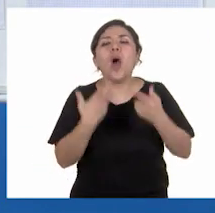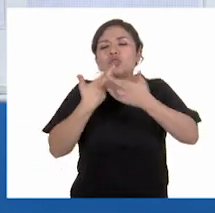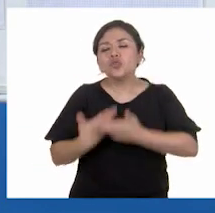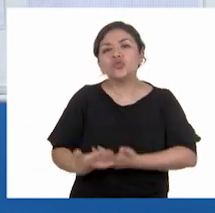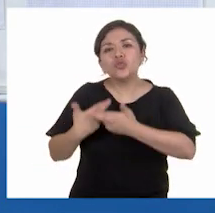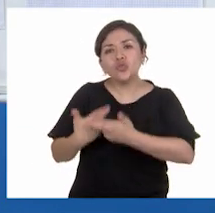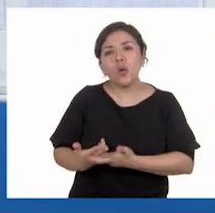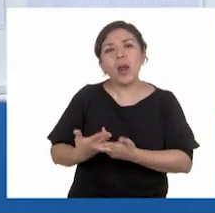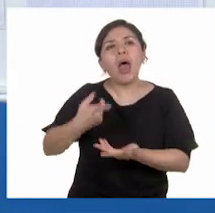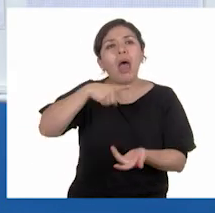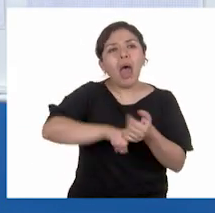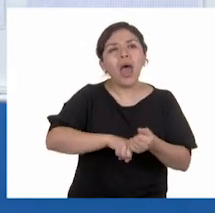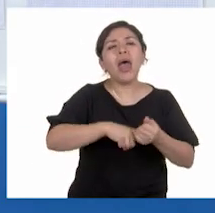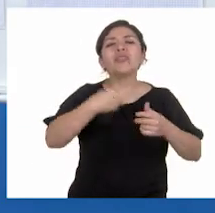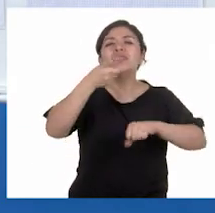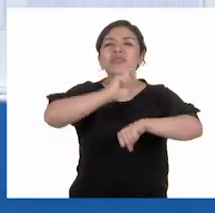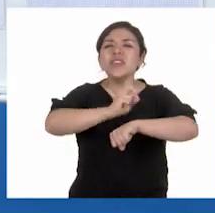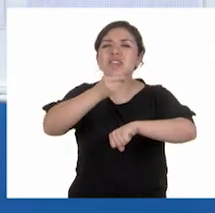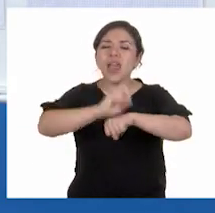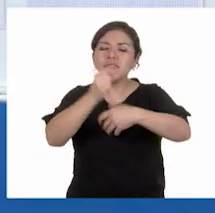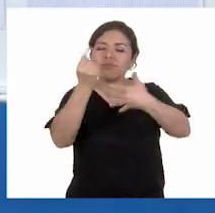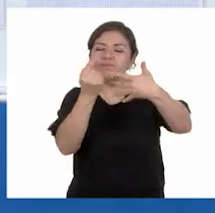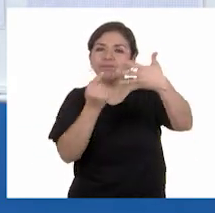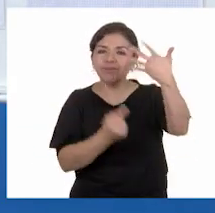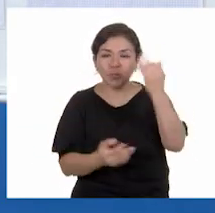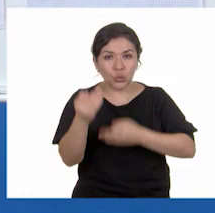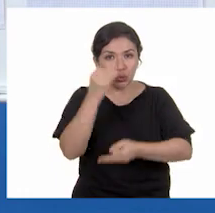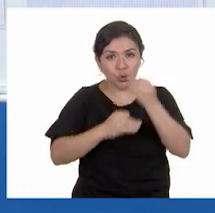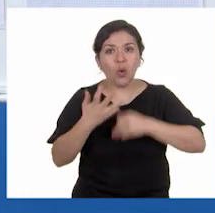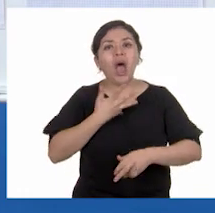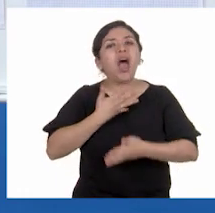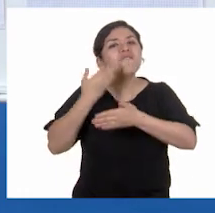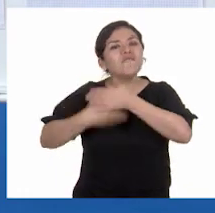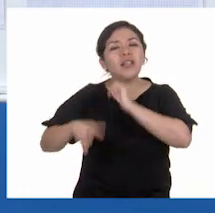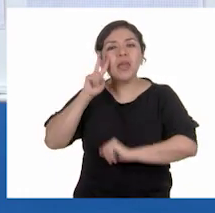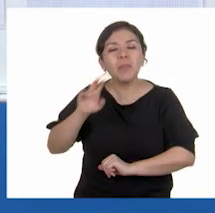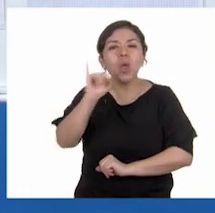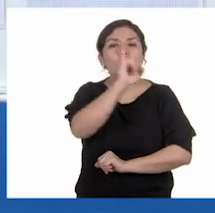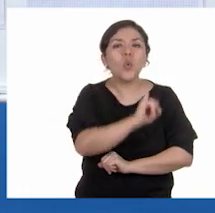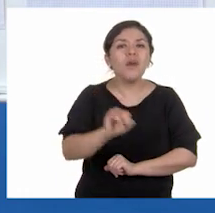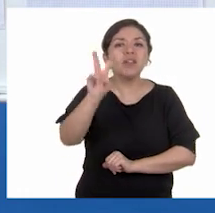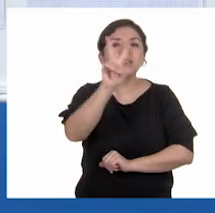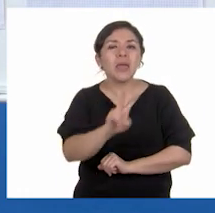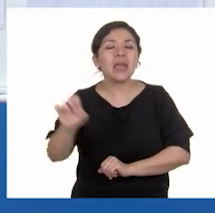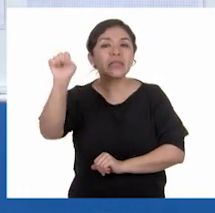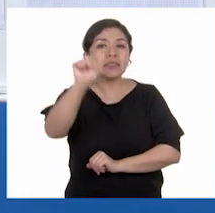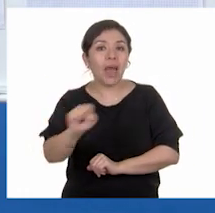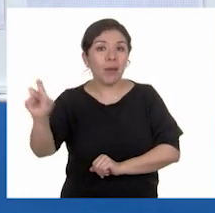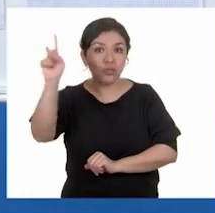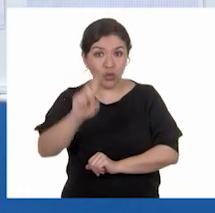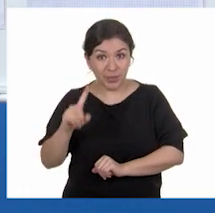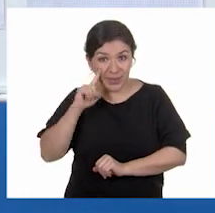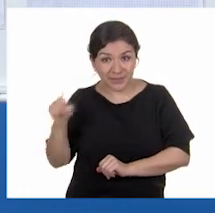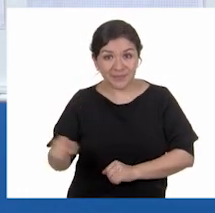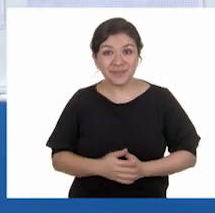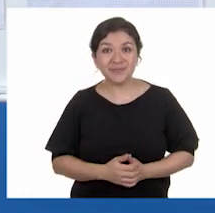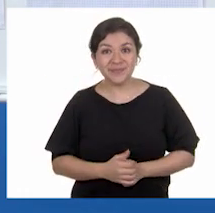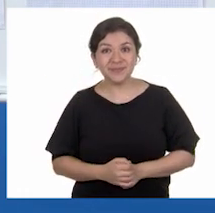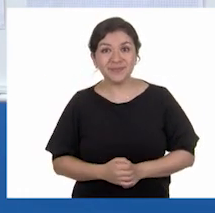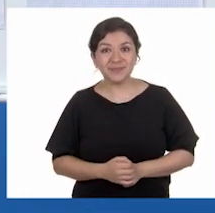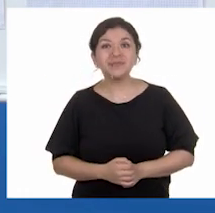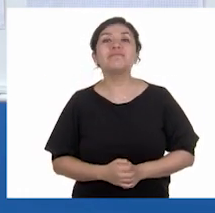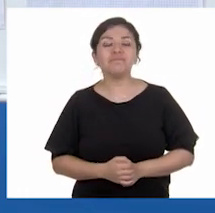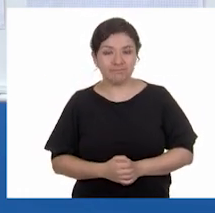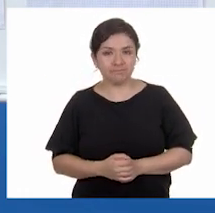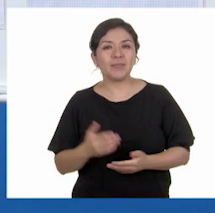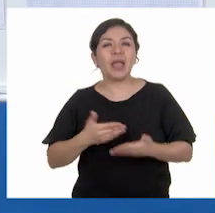sobran en cada uno de los demás días. Tenemos todavía jueves, viernes, sábado y domingo. Le